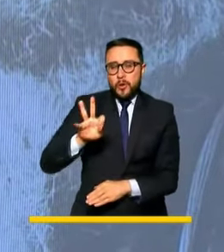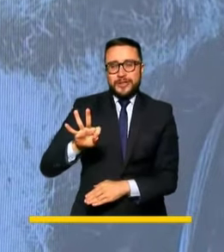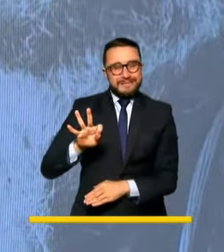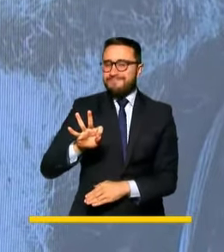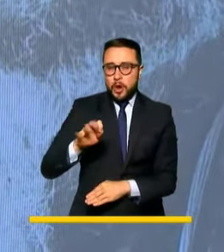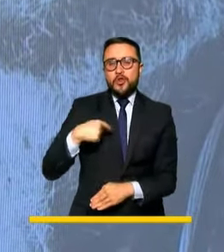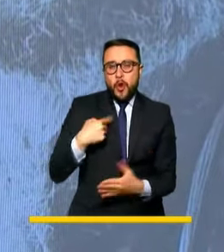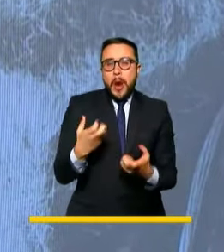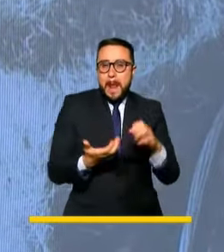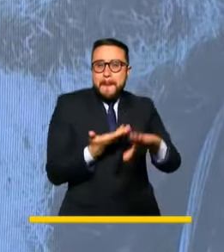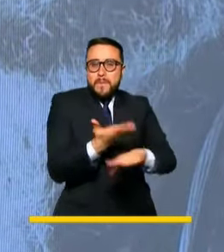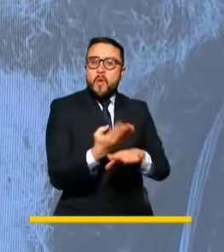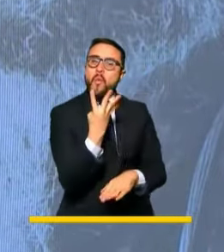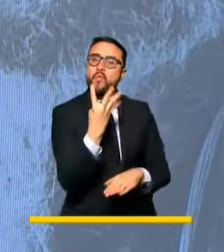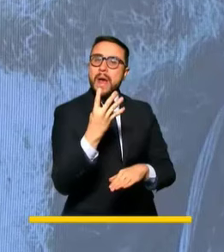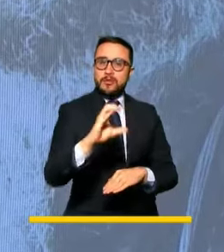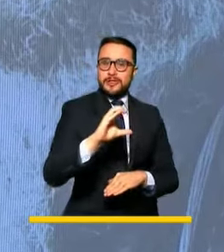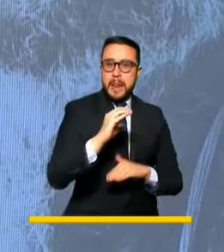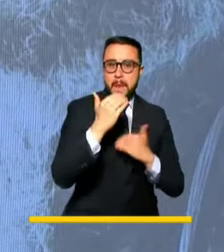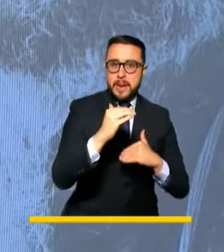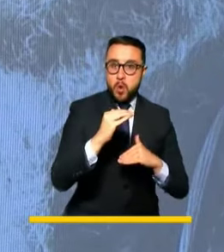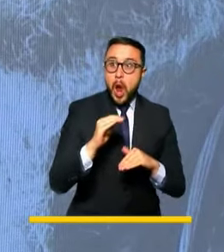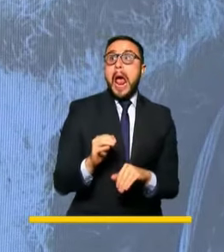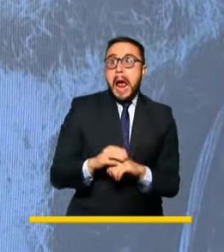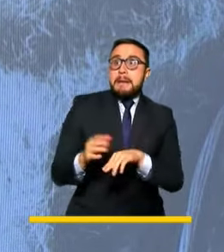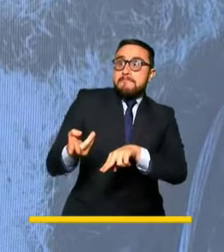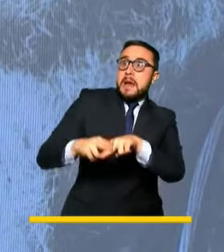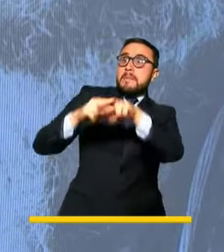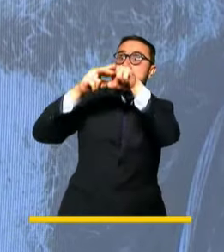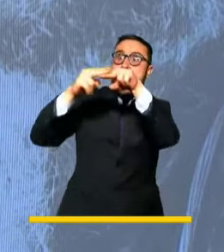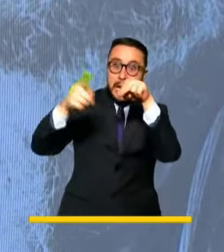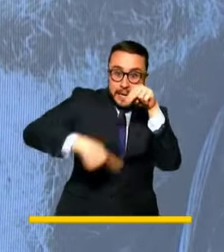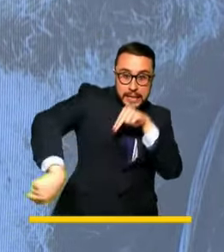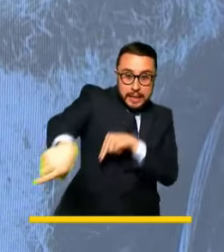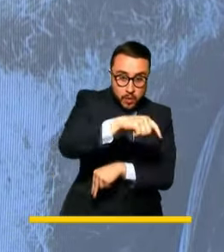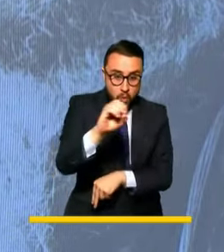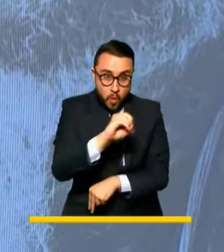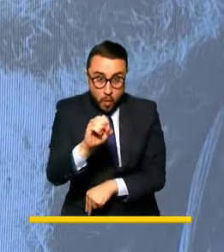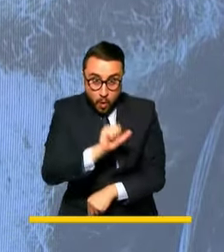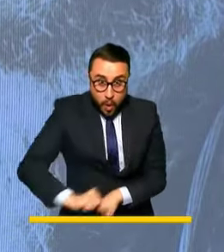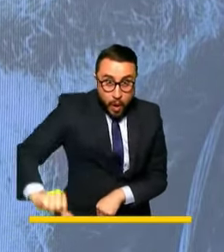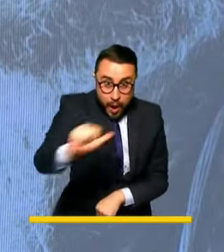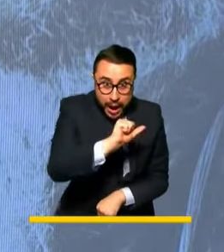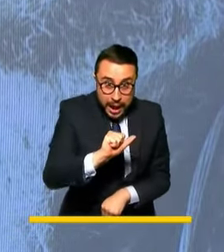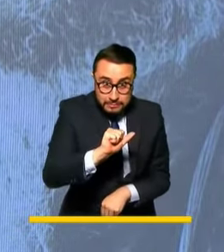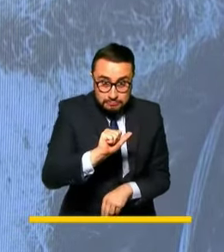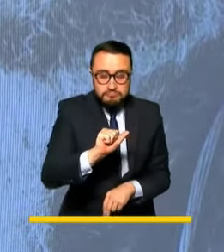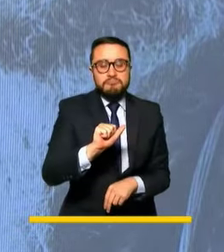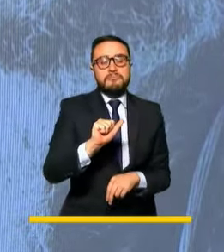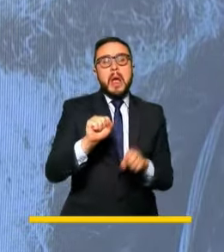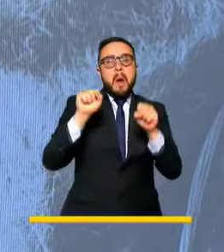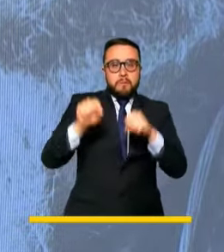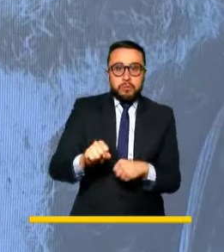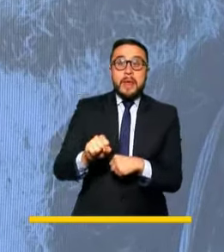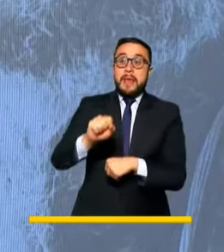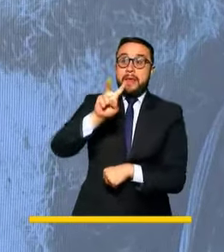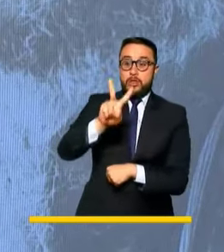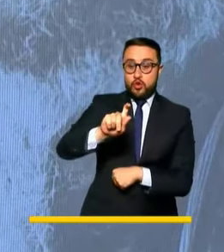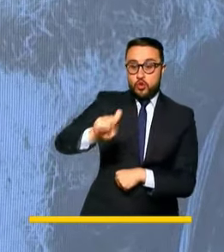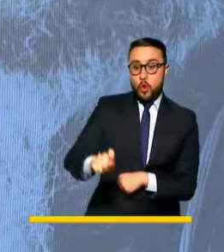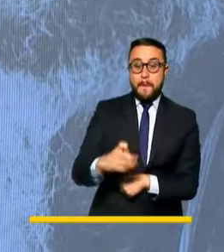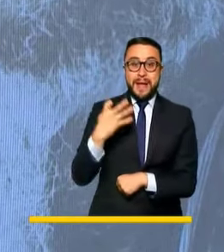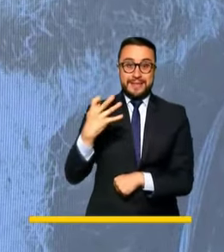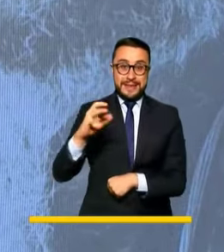y de ahí en adelante hacia arriba. Ellos y ellas cotizarán hasta dos coma tres